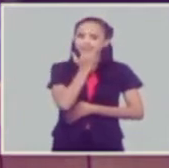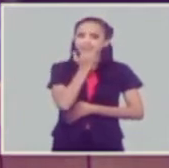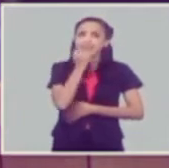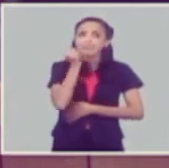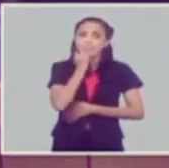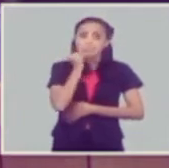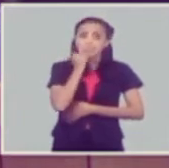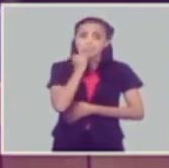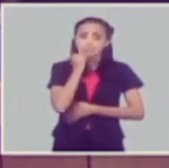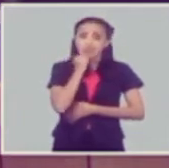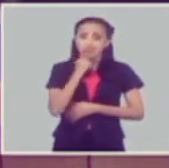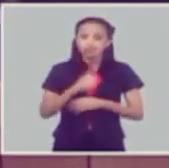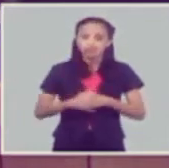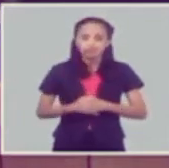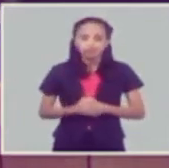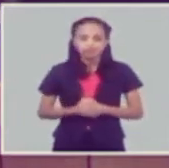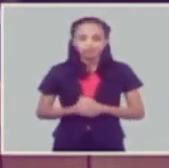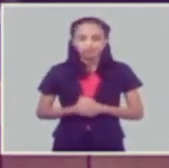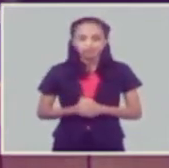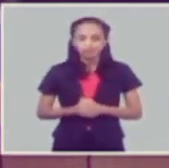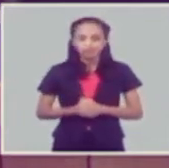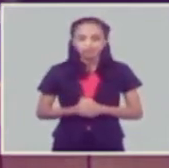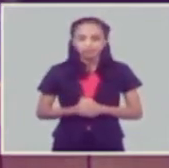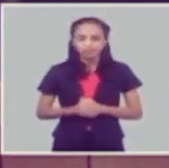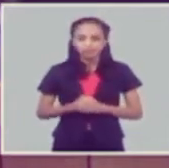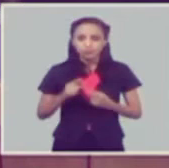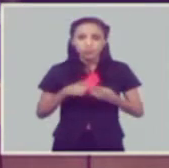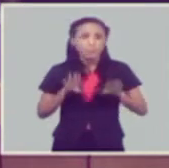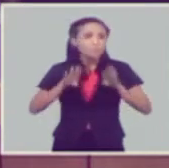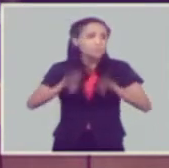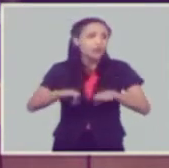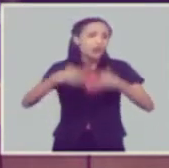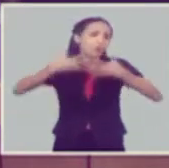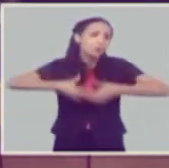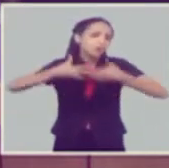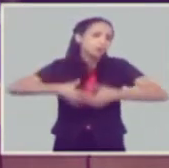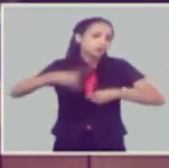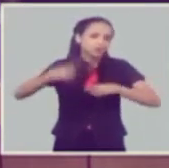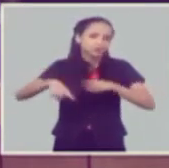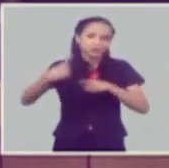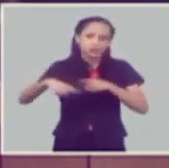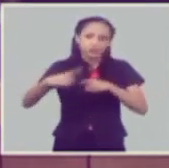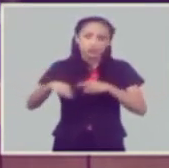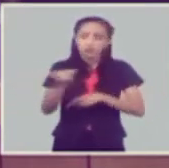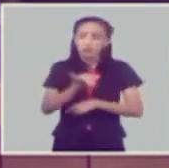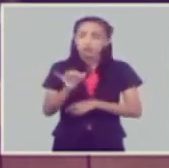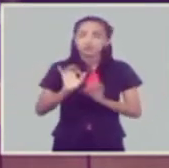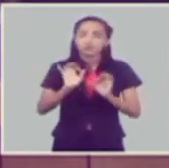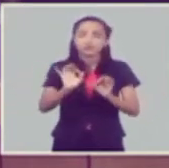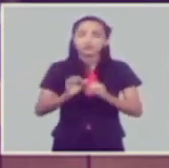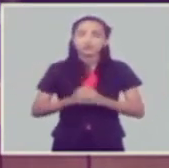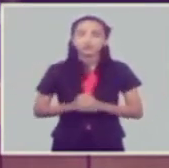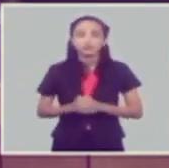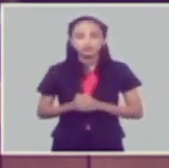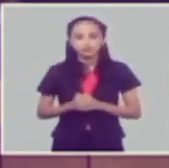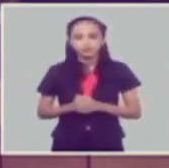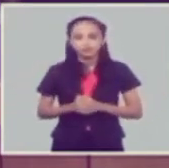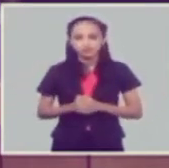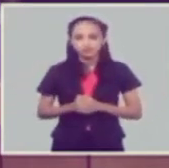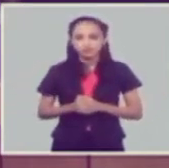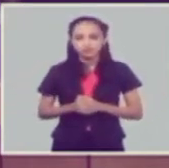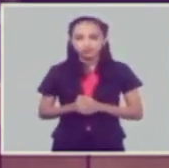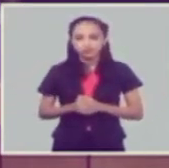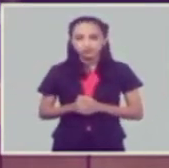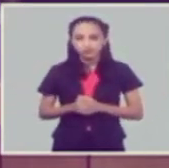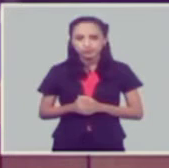desaceleración de los volúmenes productivos y los flujos comerciales. Como en coyunturas históricas similares, el peso